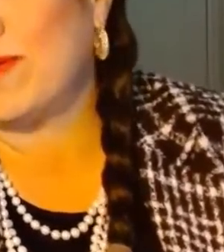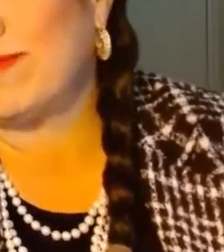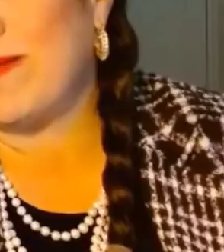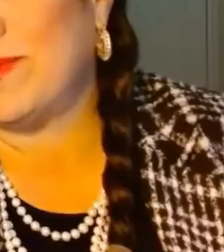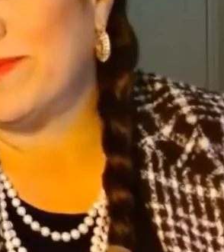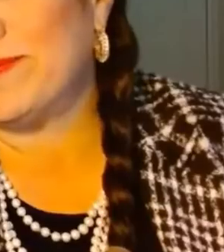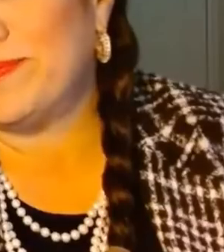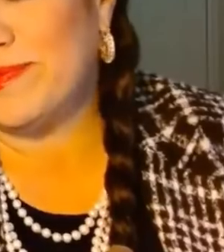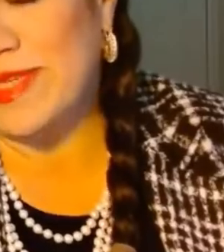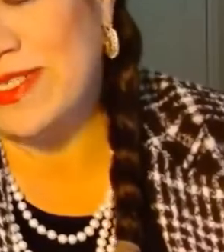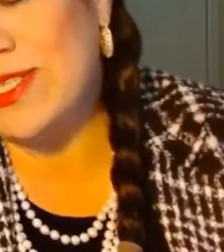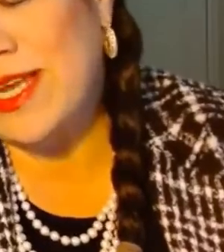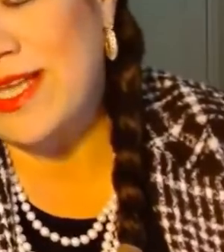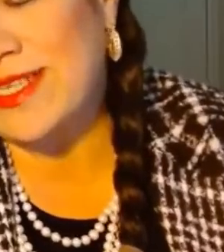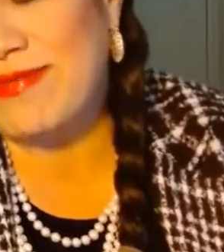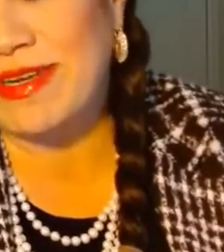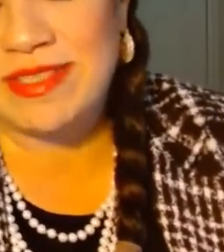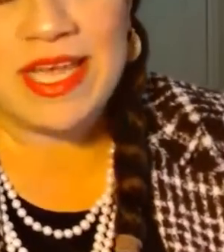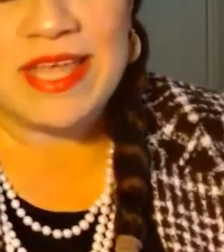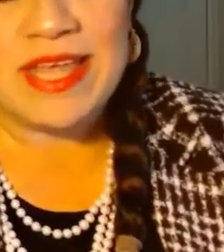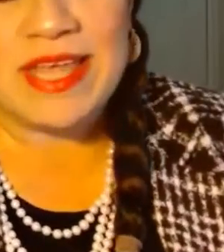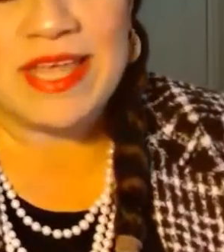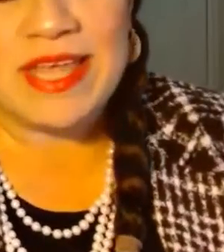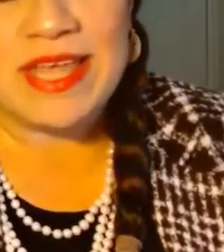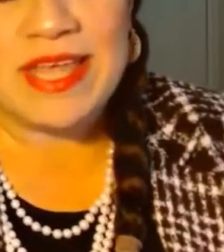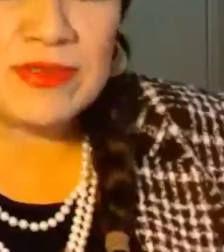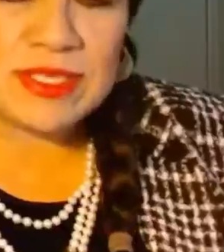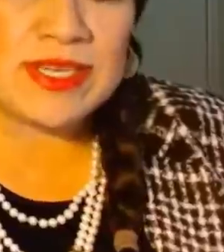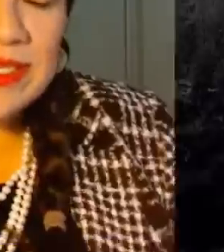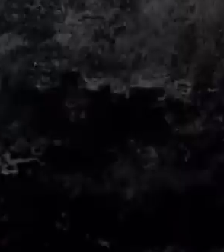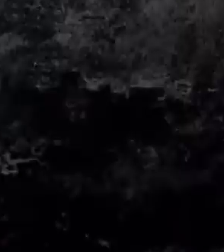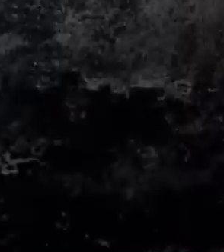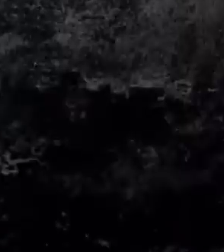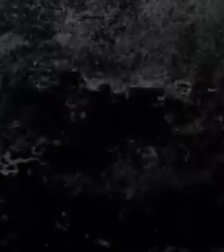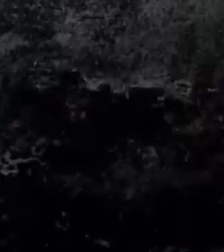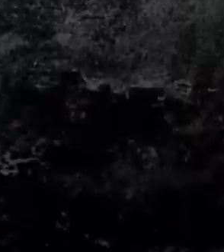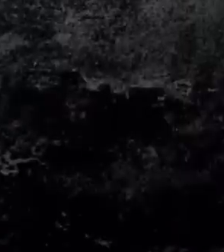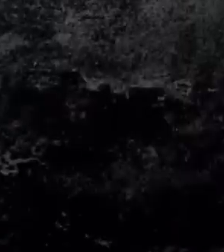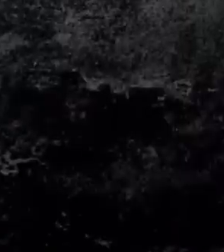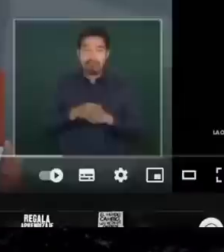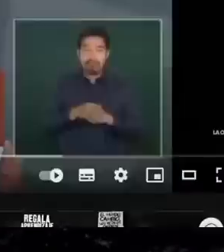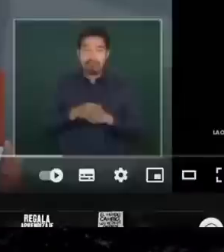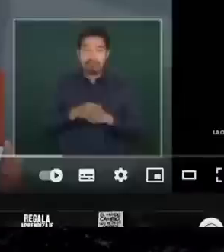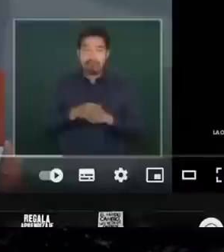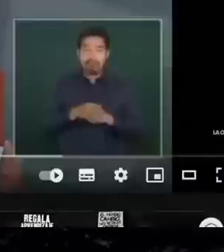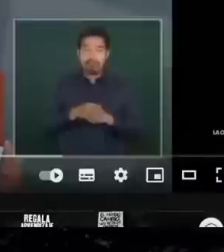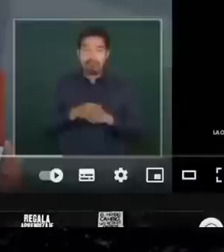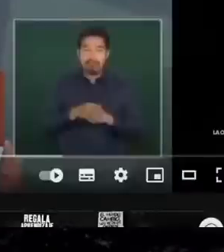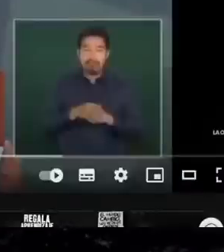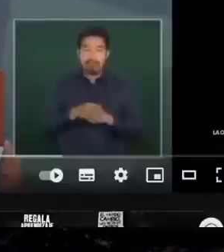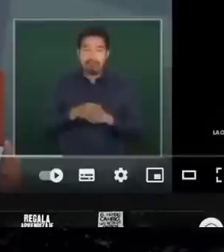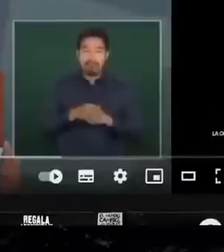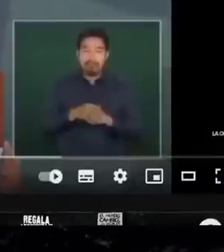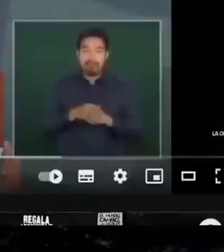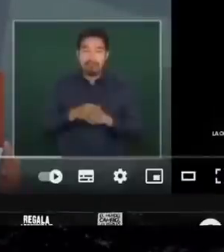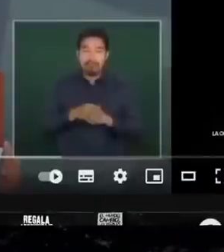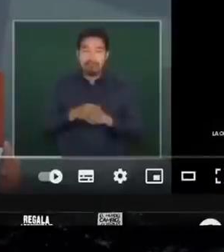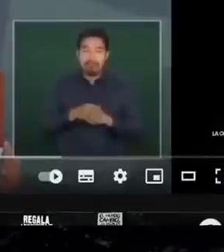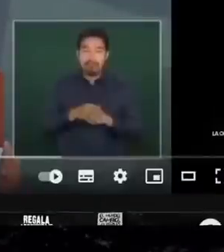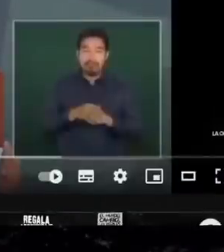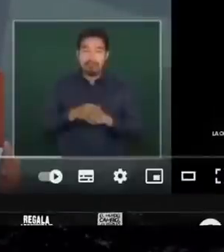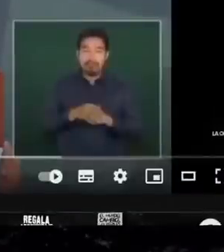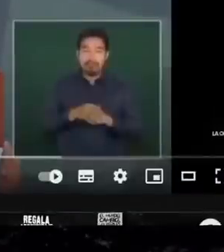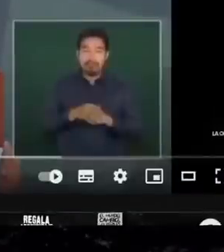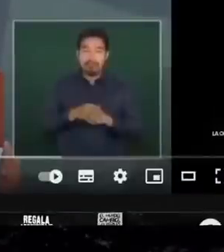acéfalo, amor. Acéfalo. Diferente. Bueno. A ver, vamos a escuchar ese audio, porque pues sí llama la atención que se defienda